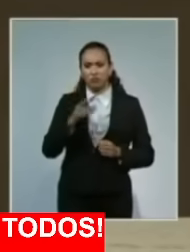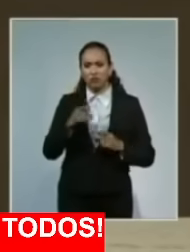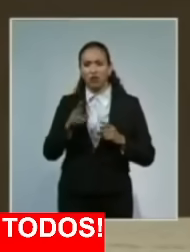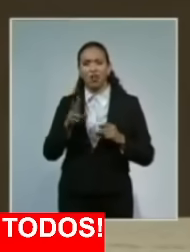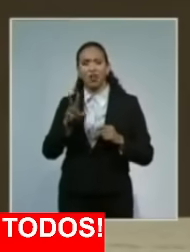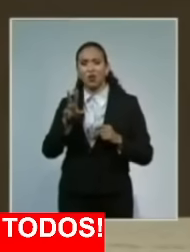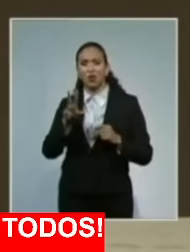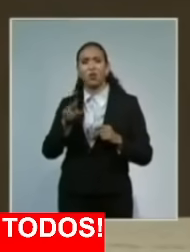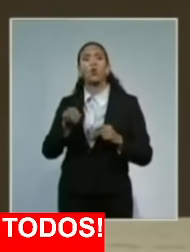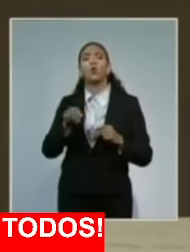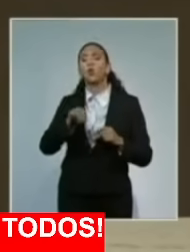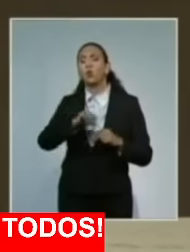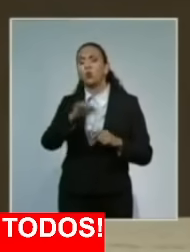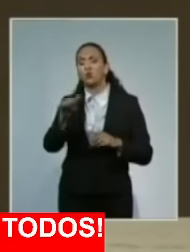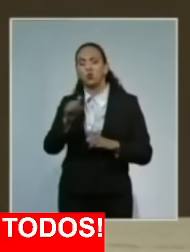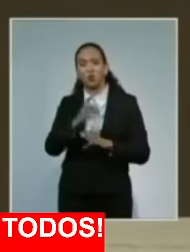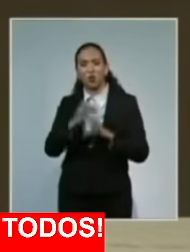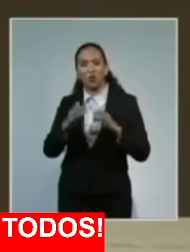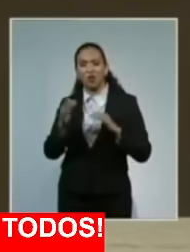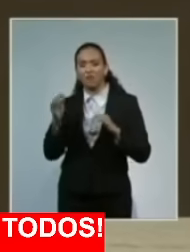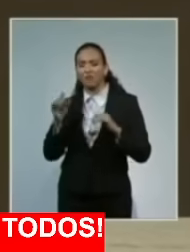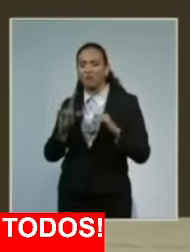que pudieran demeritar